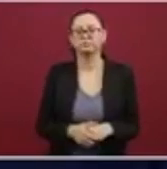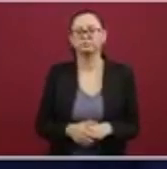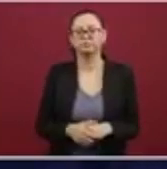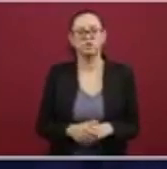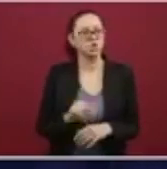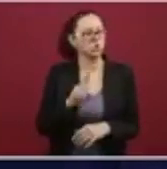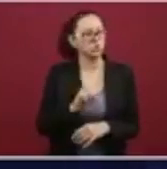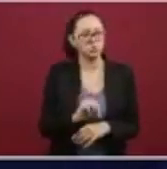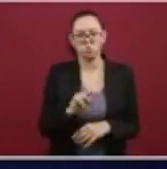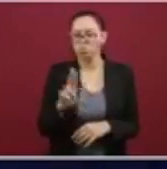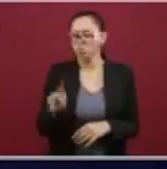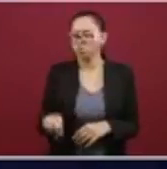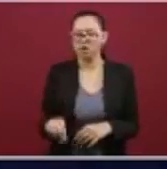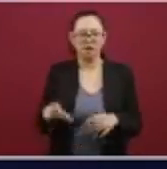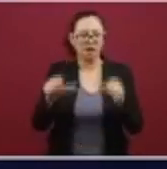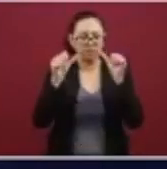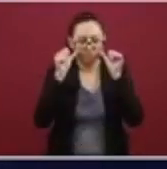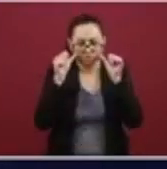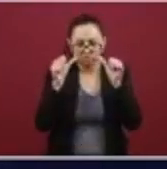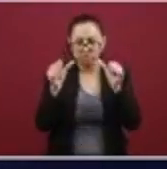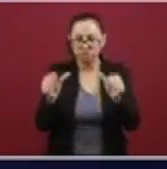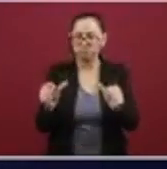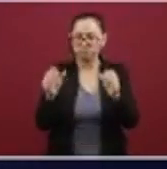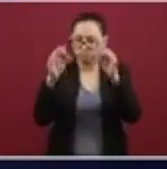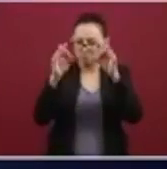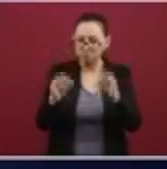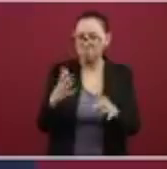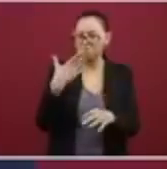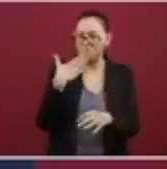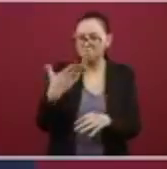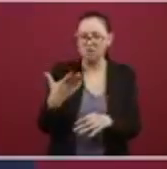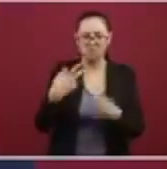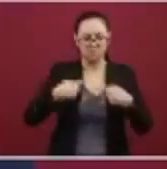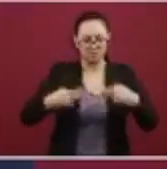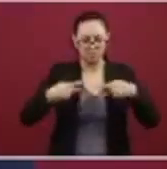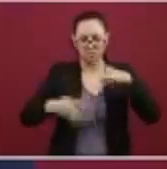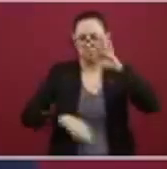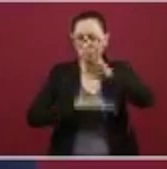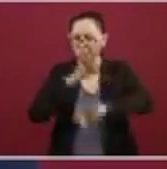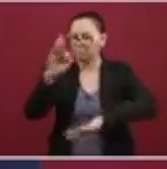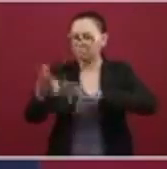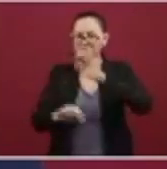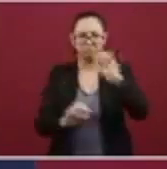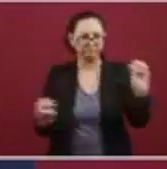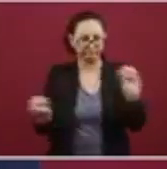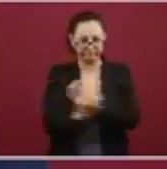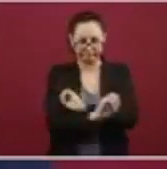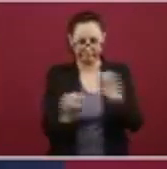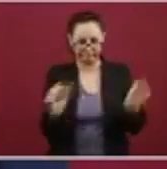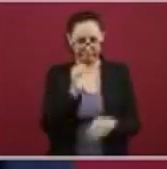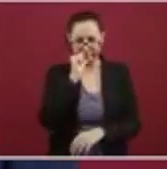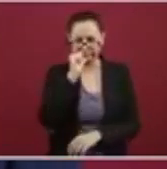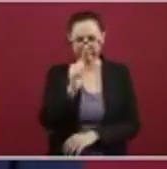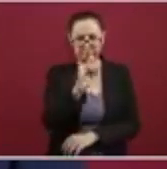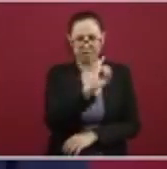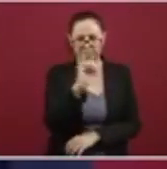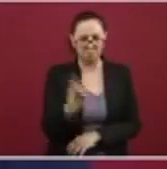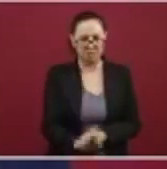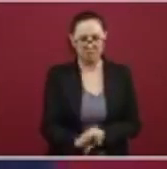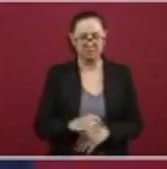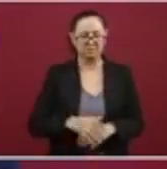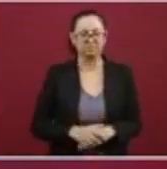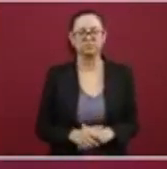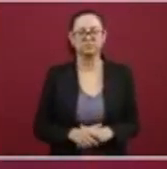Nunca les importó el bienestar de la gente, ni siquiera el